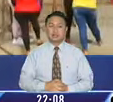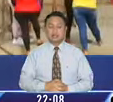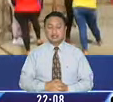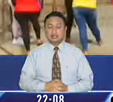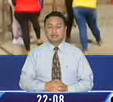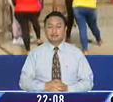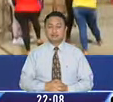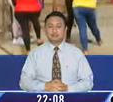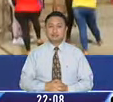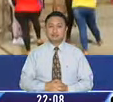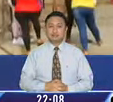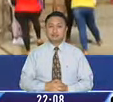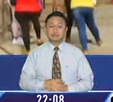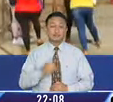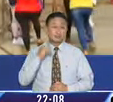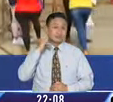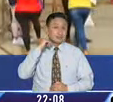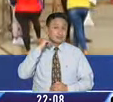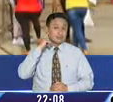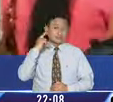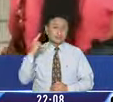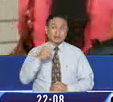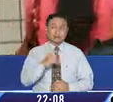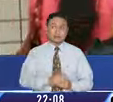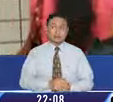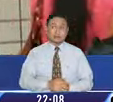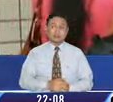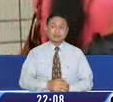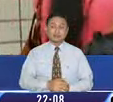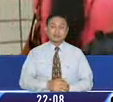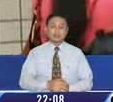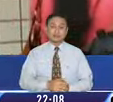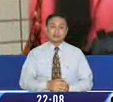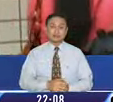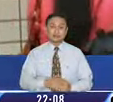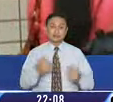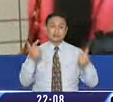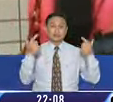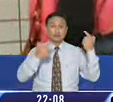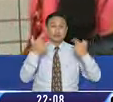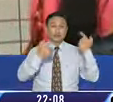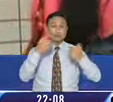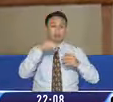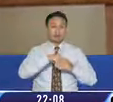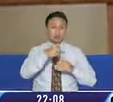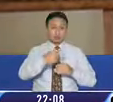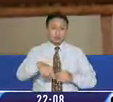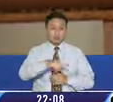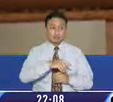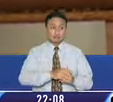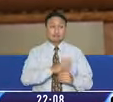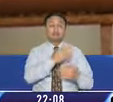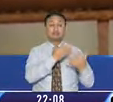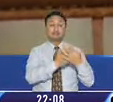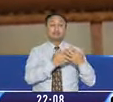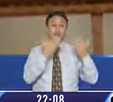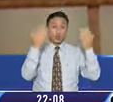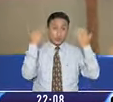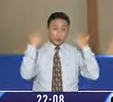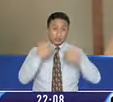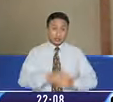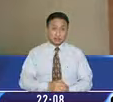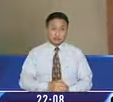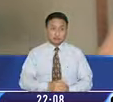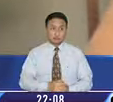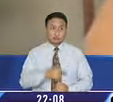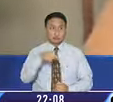El sonido de las detonaciones alarmó a los familiares y personas que se encontraban en los exteriores de la Penitenciaría del Litoral en Guayaquil.